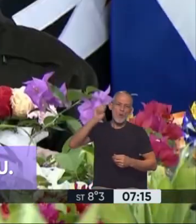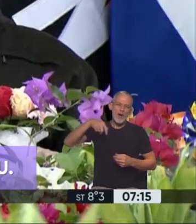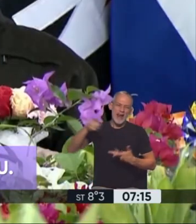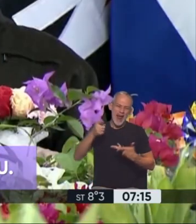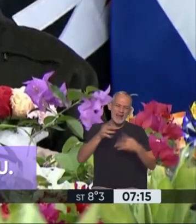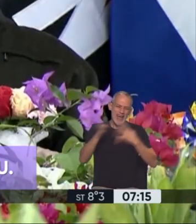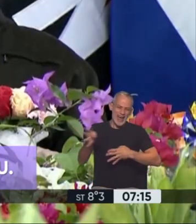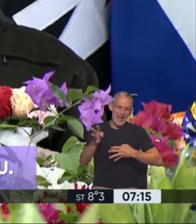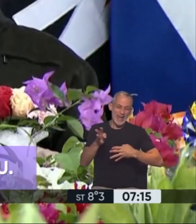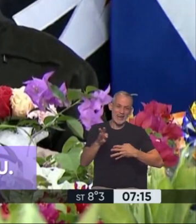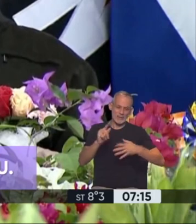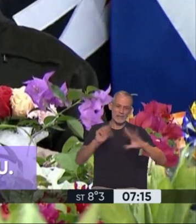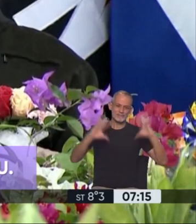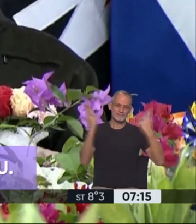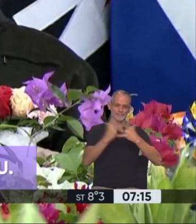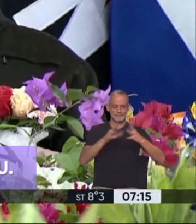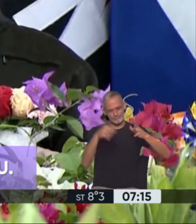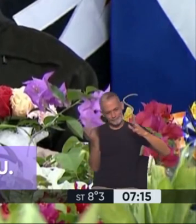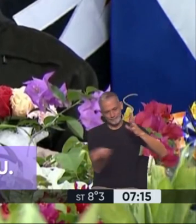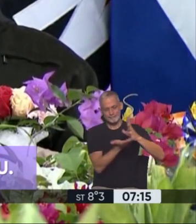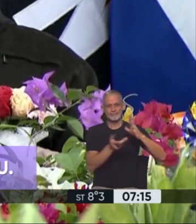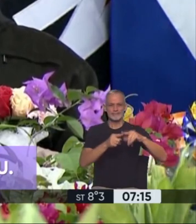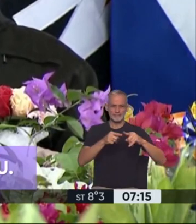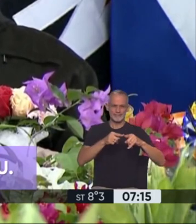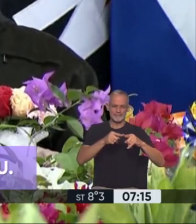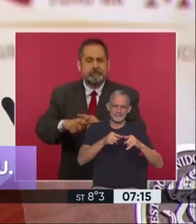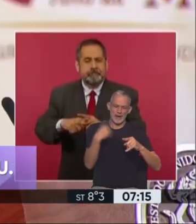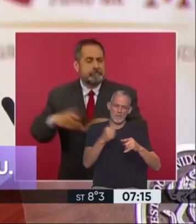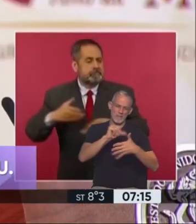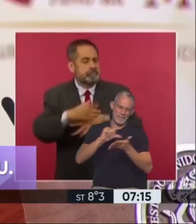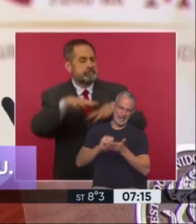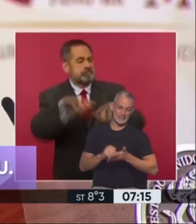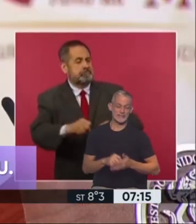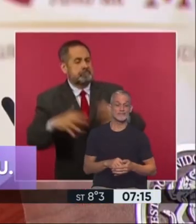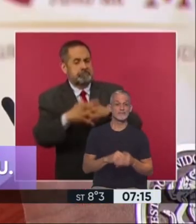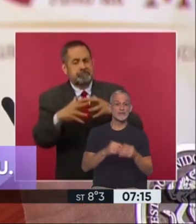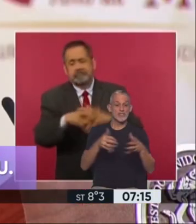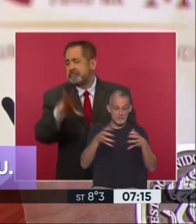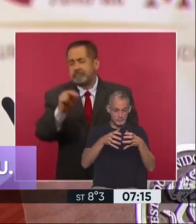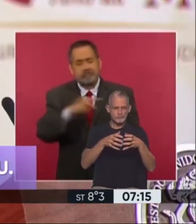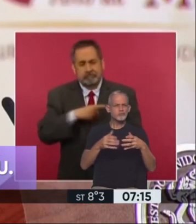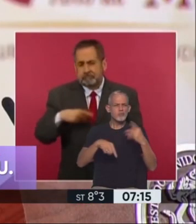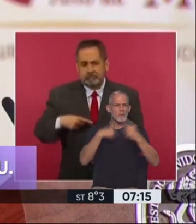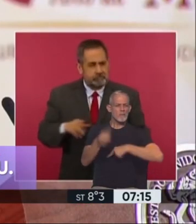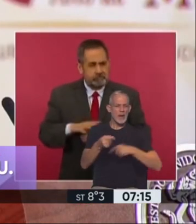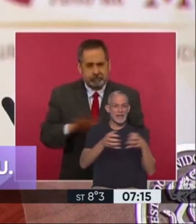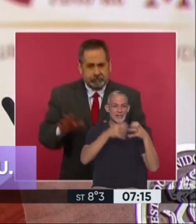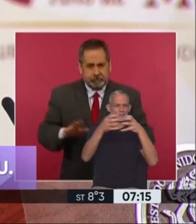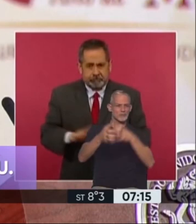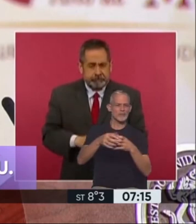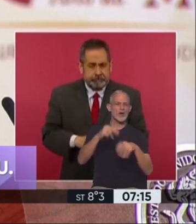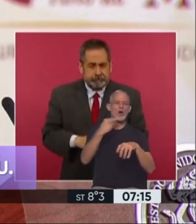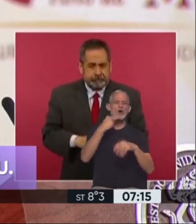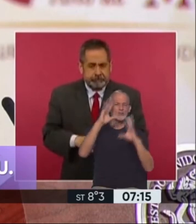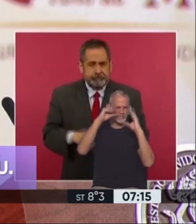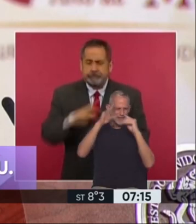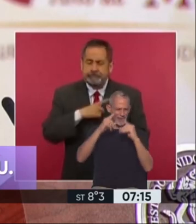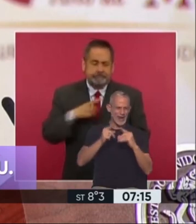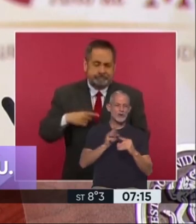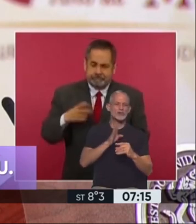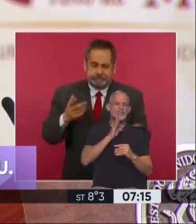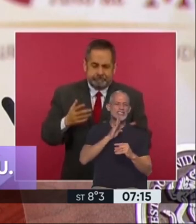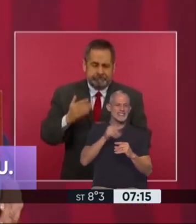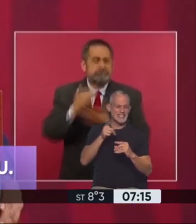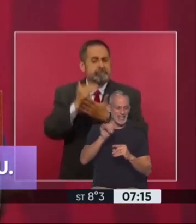que dio positivo al cob y 19 este evento que se realiza cada tres años busca reunir a los líderes de los